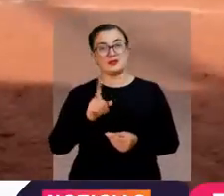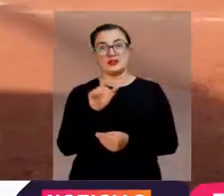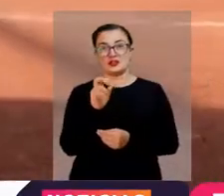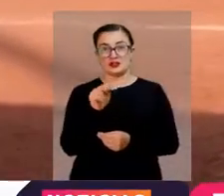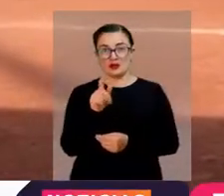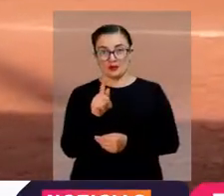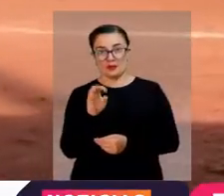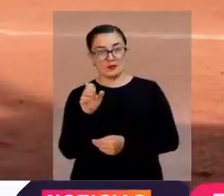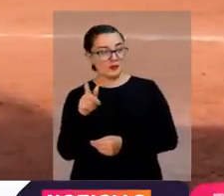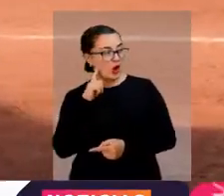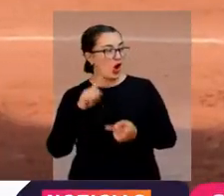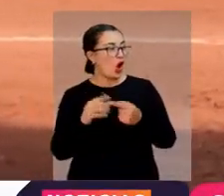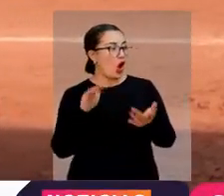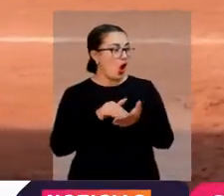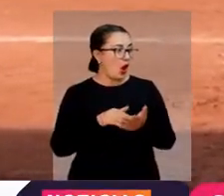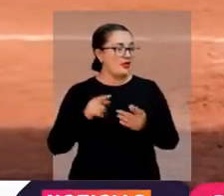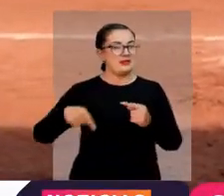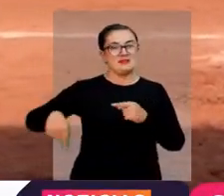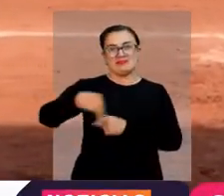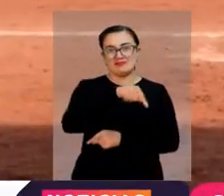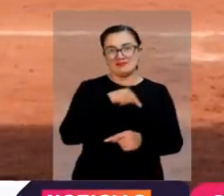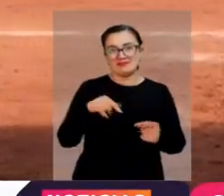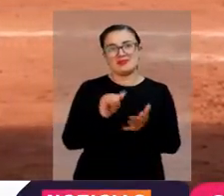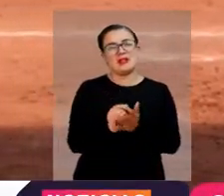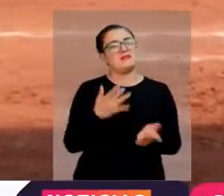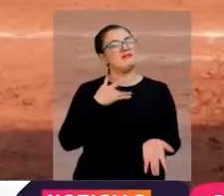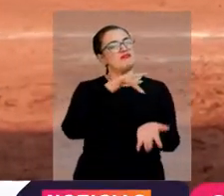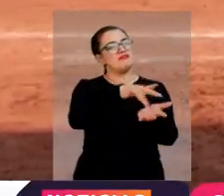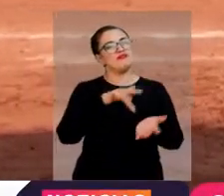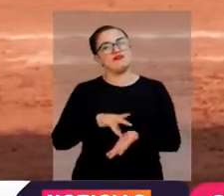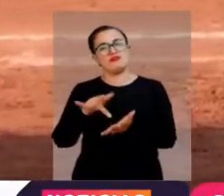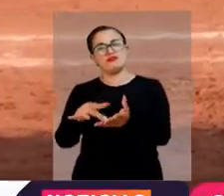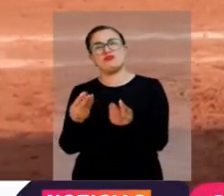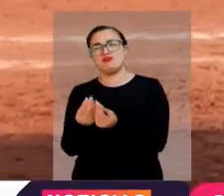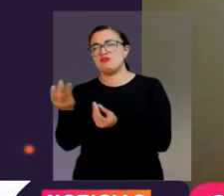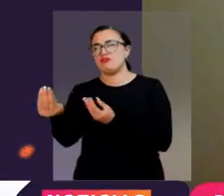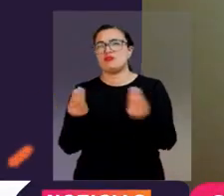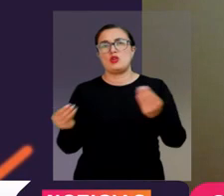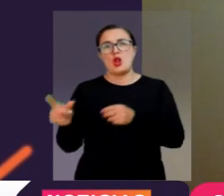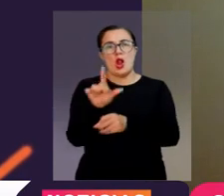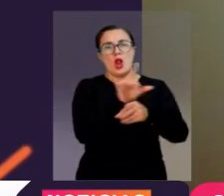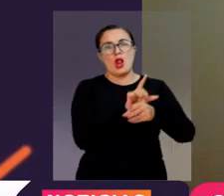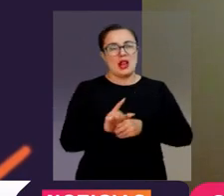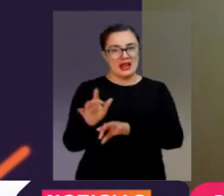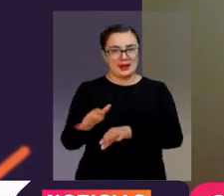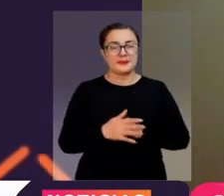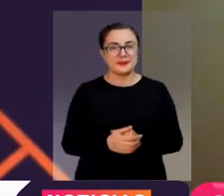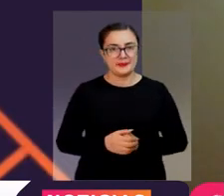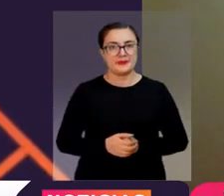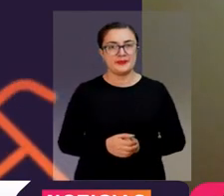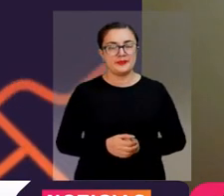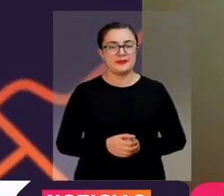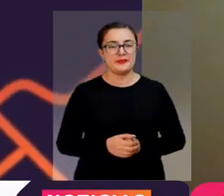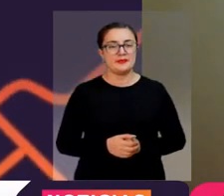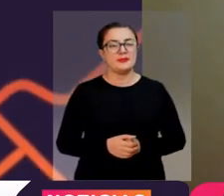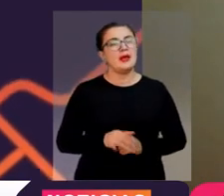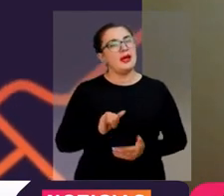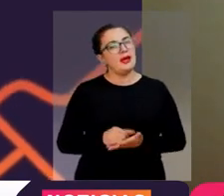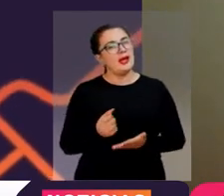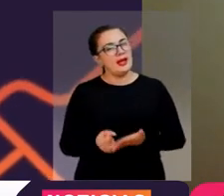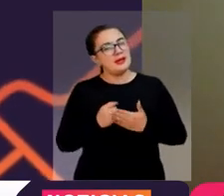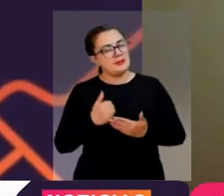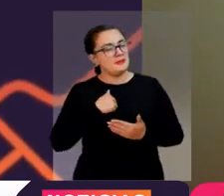volvieron a pisar un campo de juego, cada uno con conjuntos de distintas localidades. Nos sirvió para hacer las